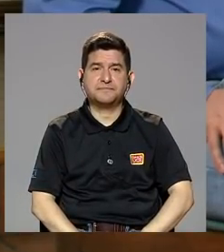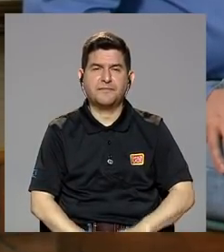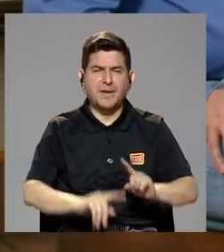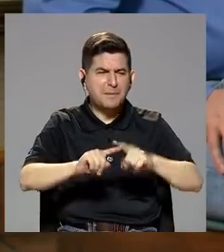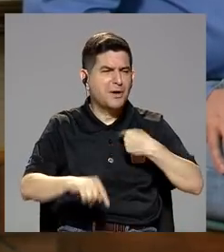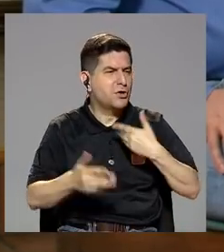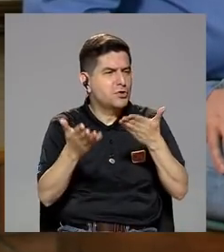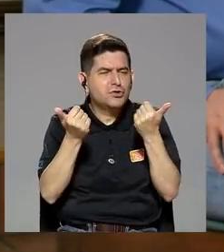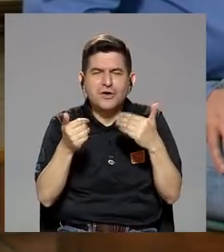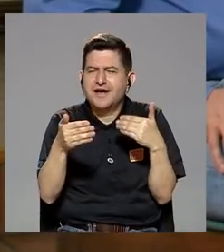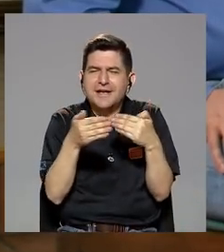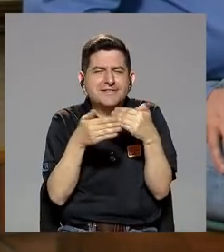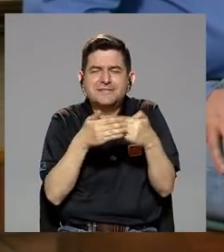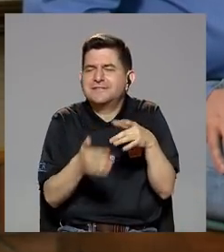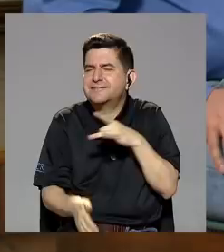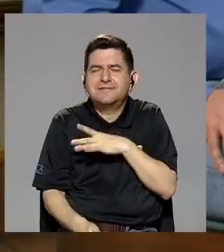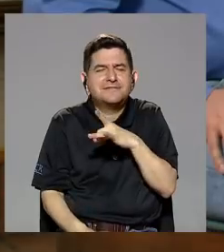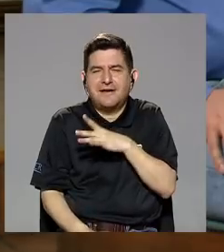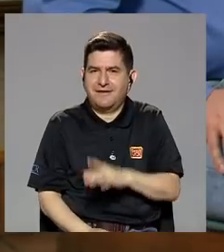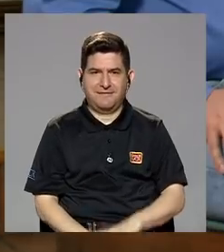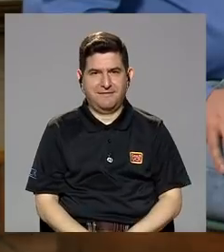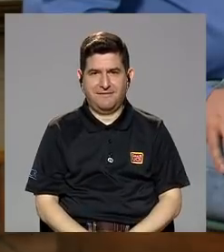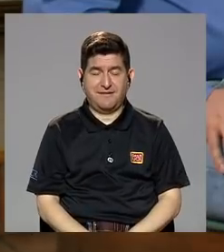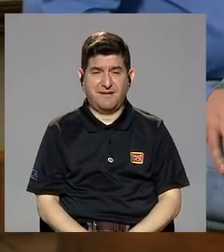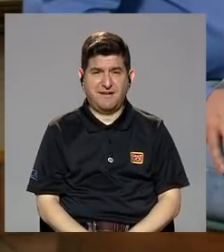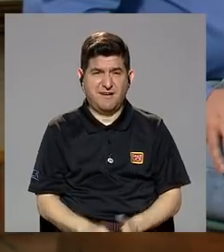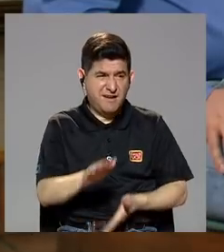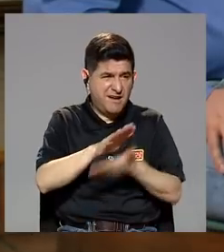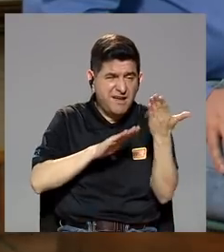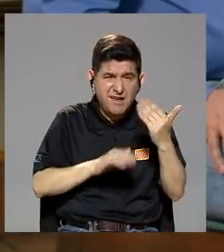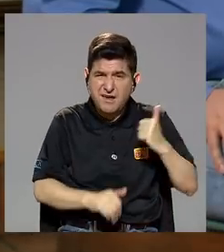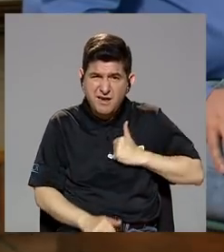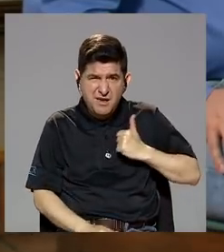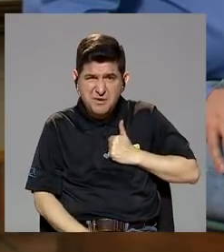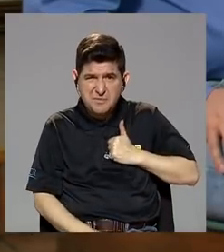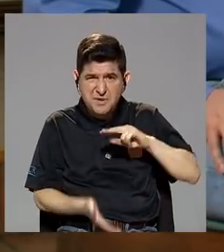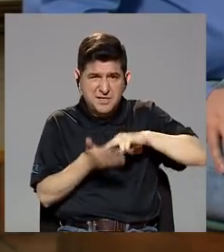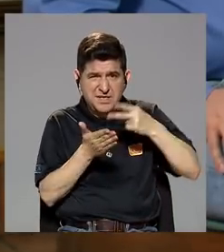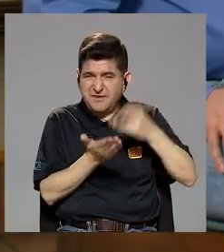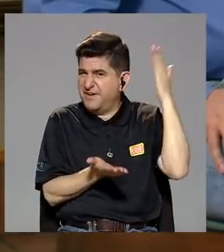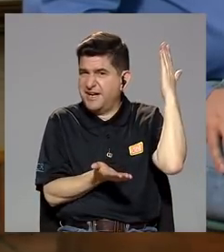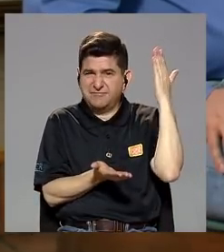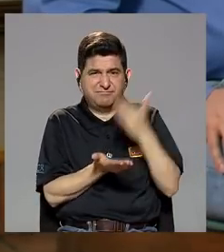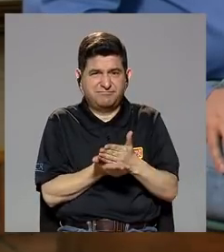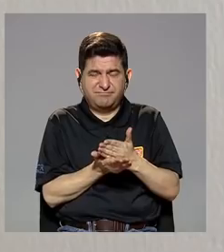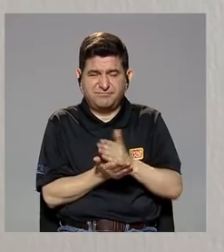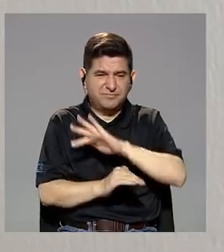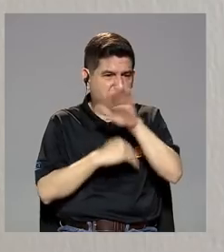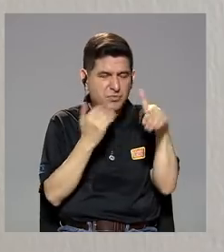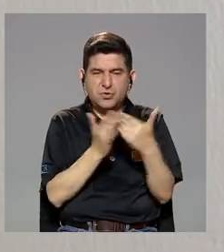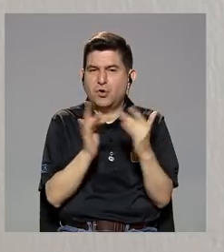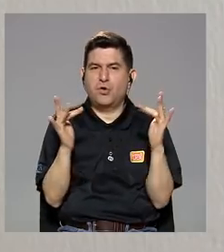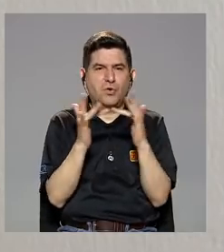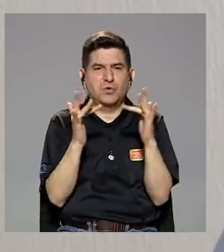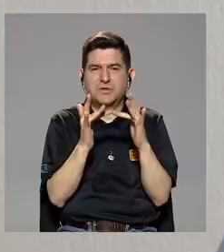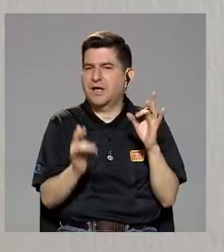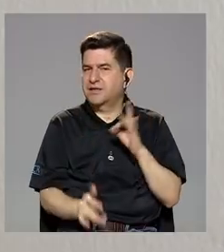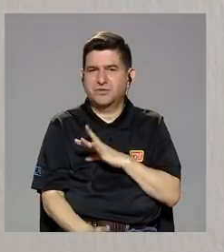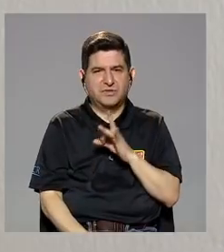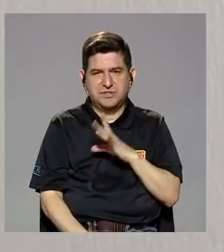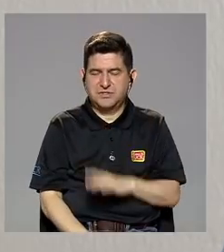pero yo quería estar cerca de chileno quería porque ya irme en canadá significaba cortar definitivamente con chile y